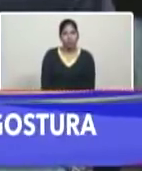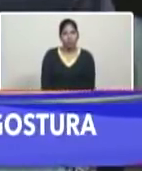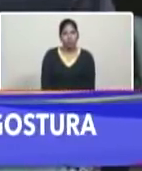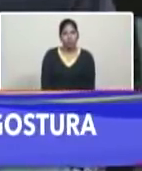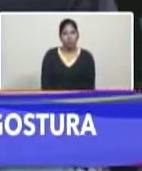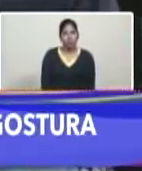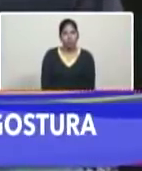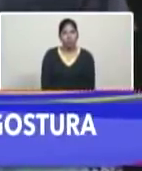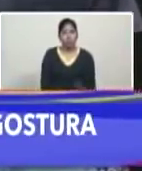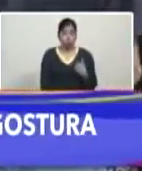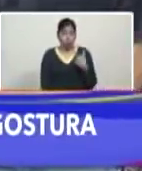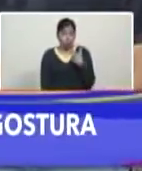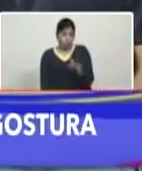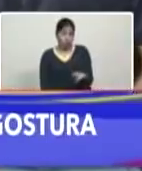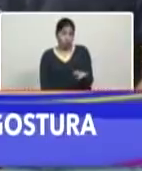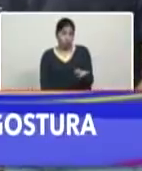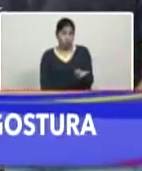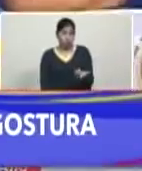Y lo digo,